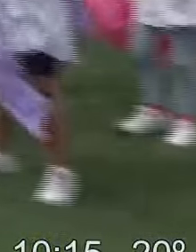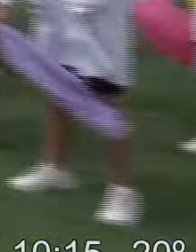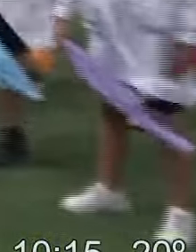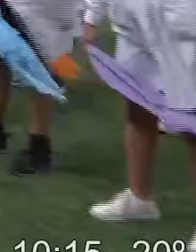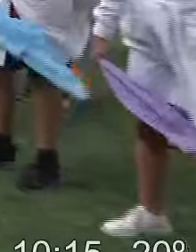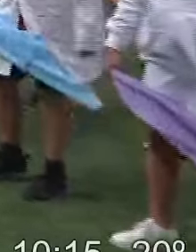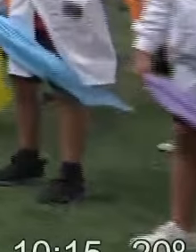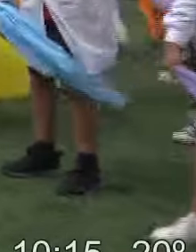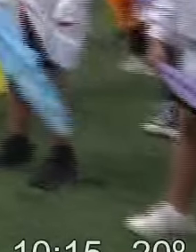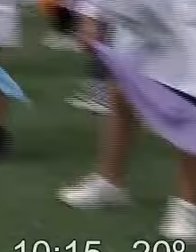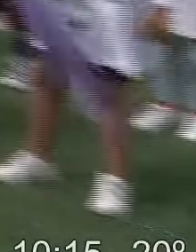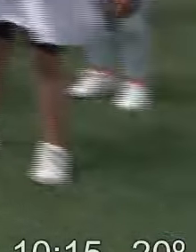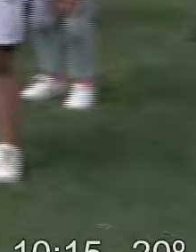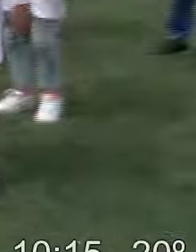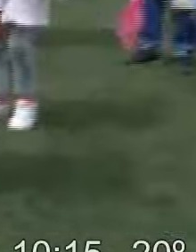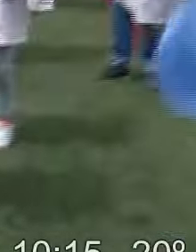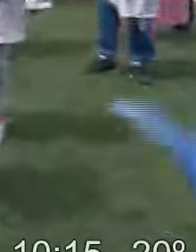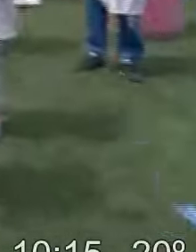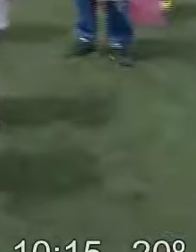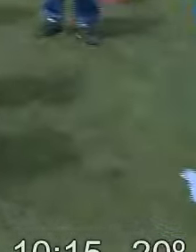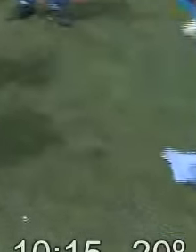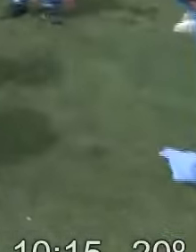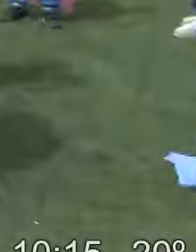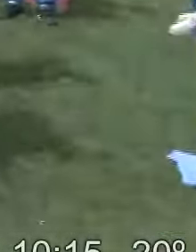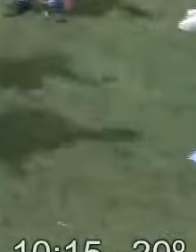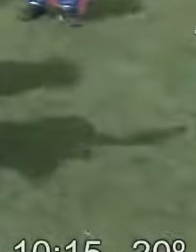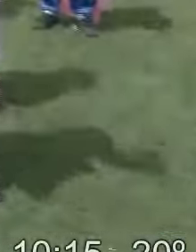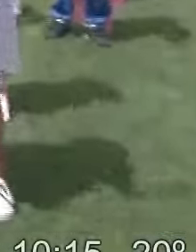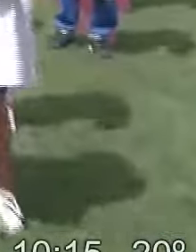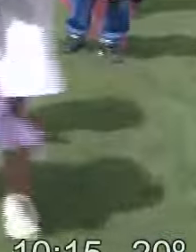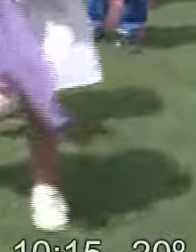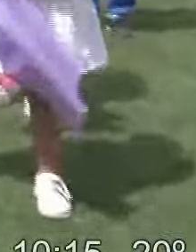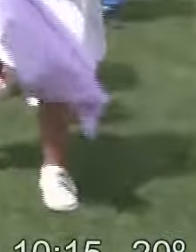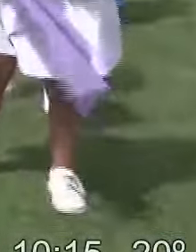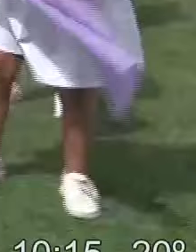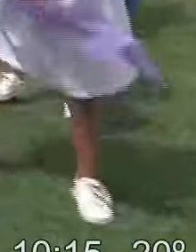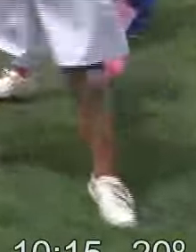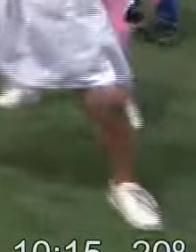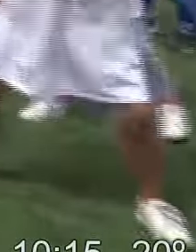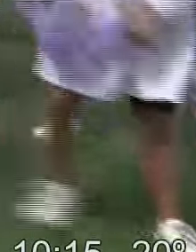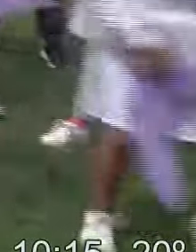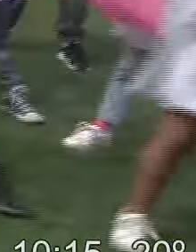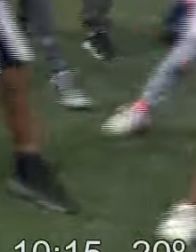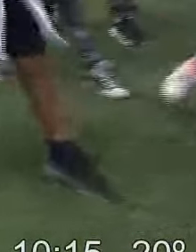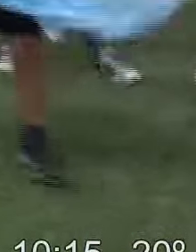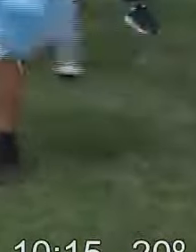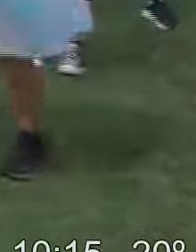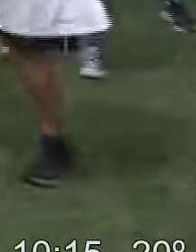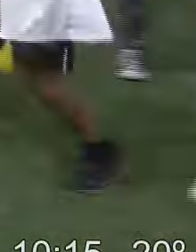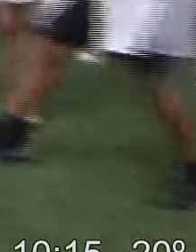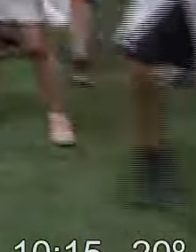cu dos TR cu dos TR cu Dale que se fue